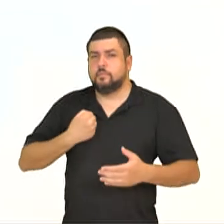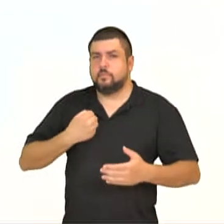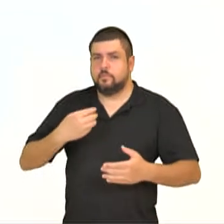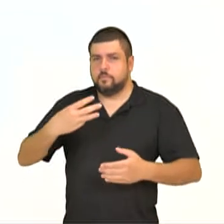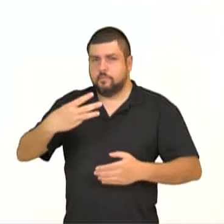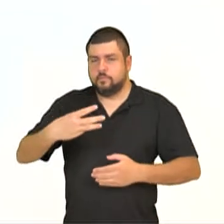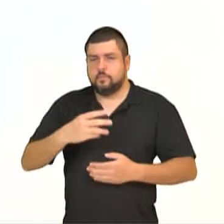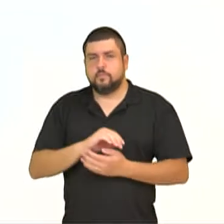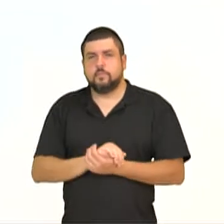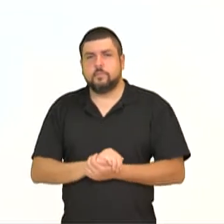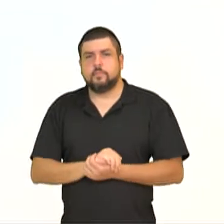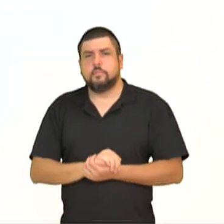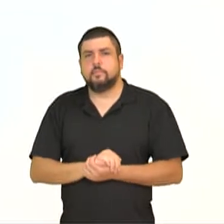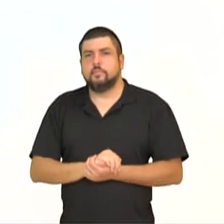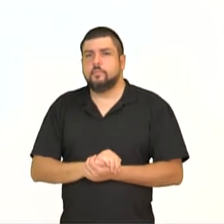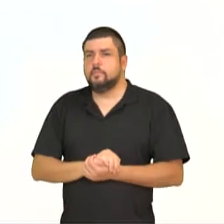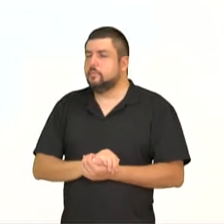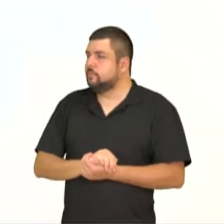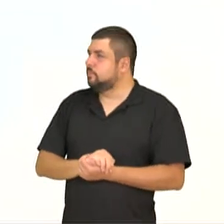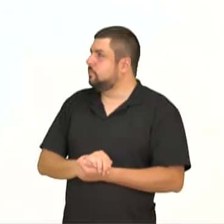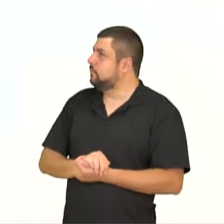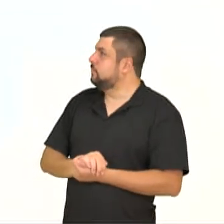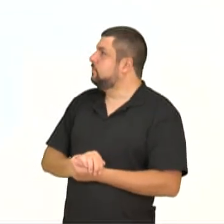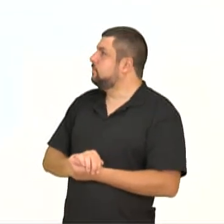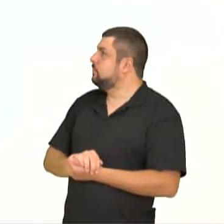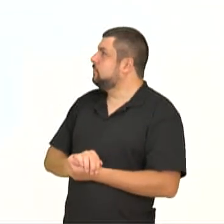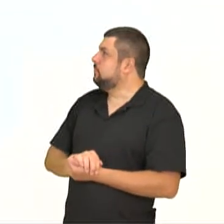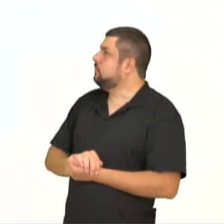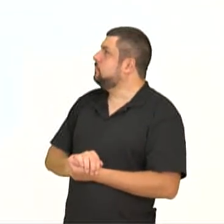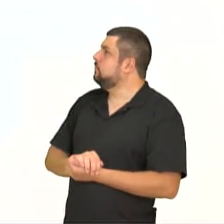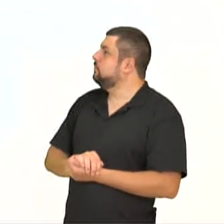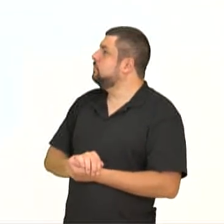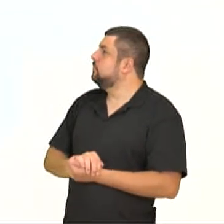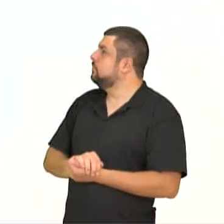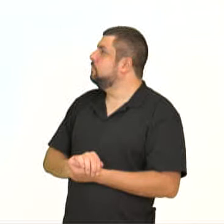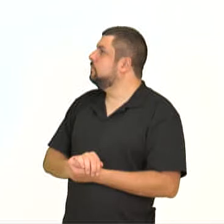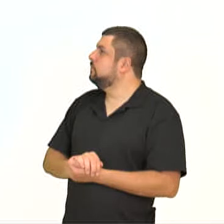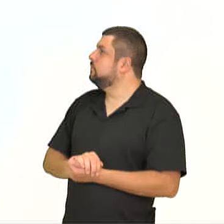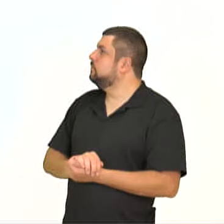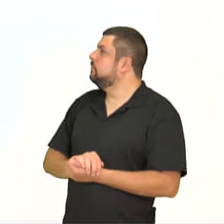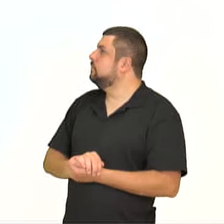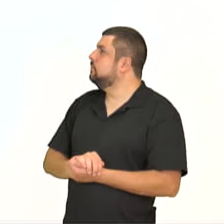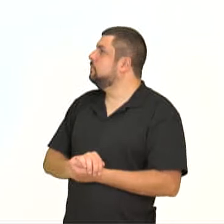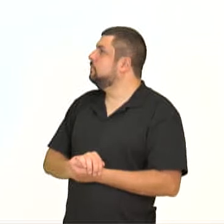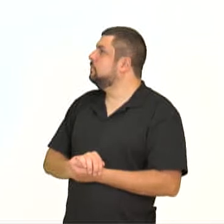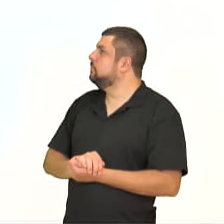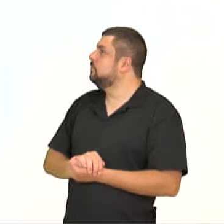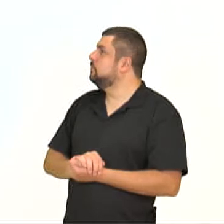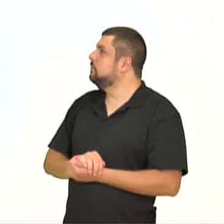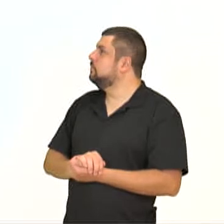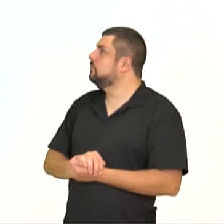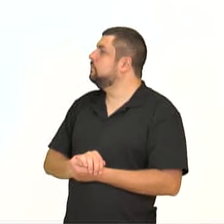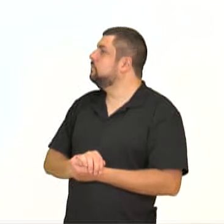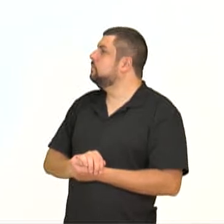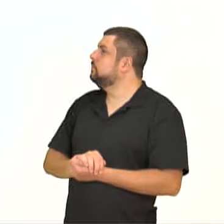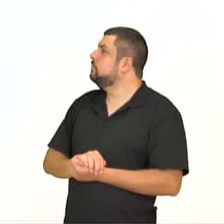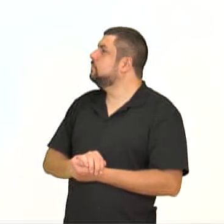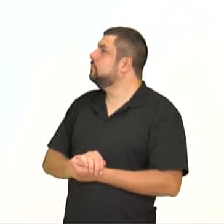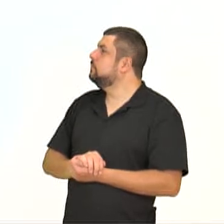verbos del poema si tuviera tiempo. Los posibles usos del